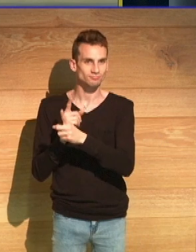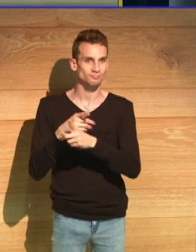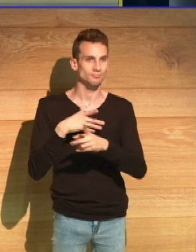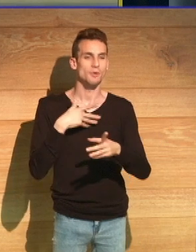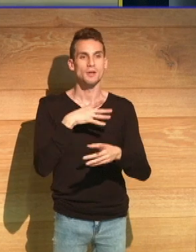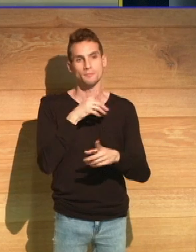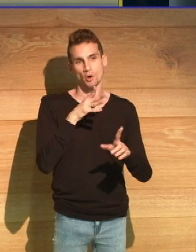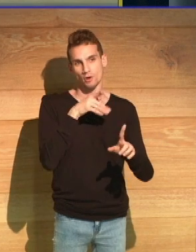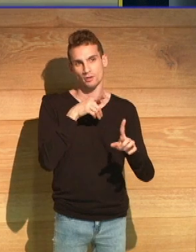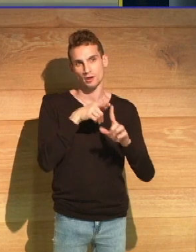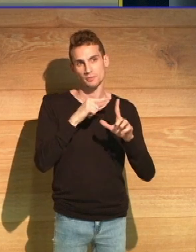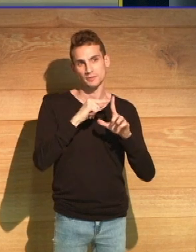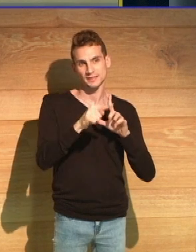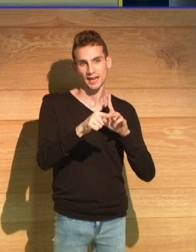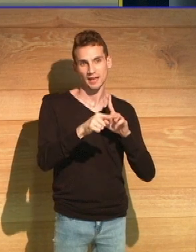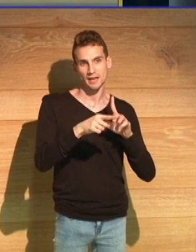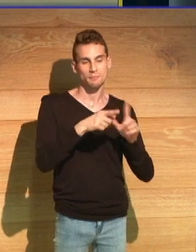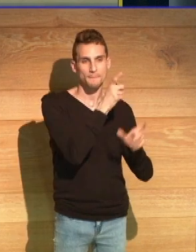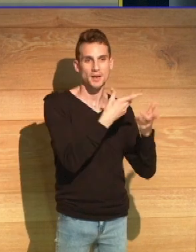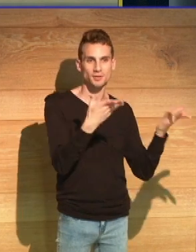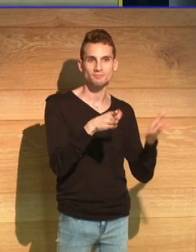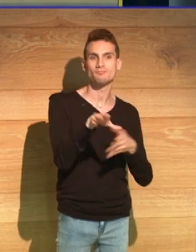sostenibilidad terminen por llegar a las personas?